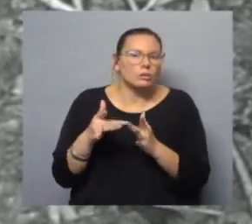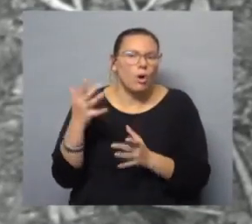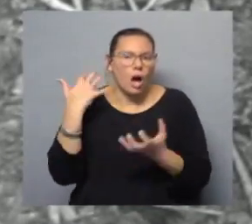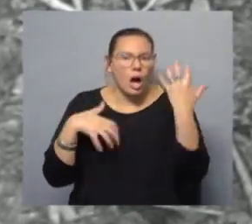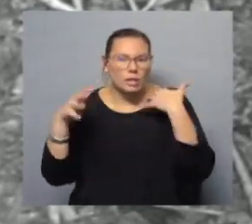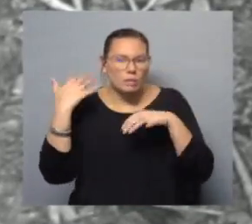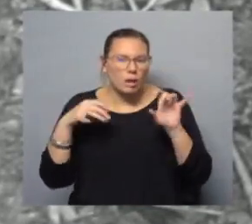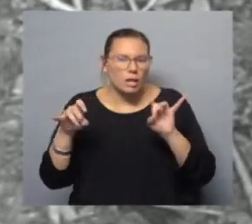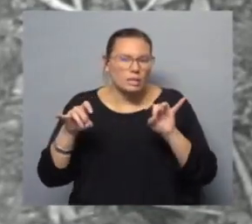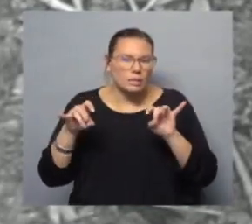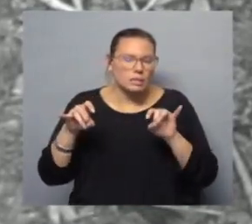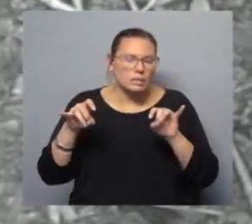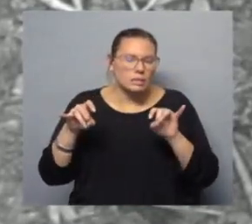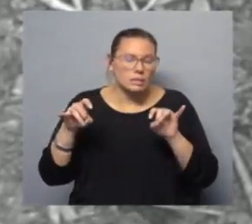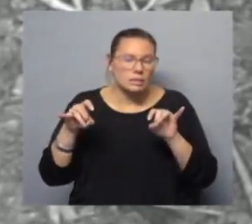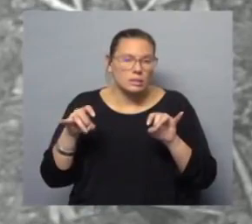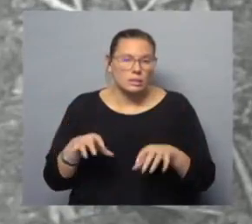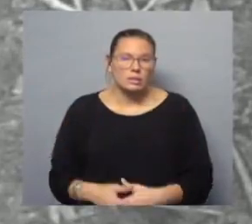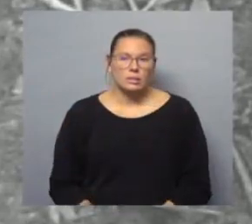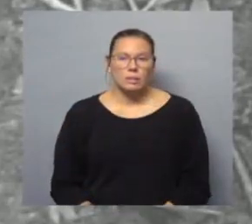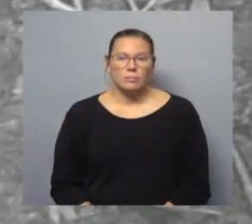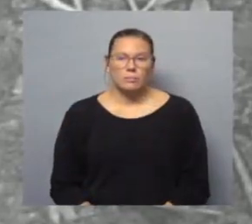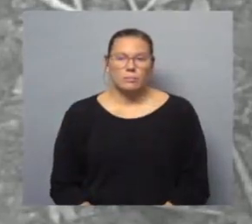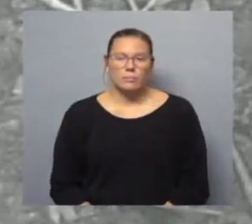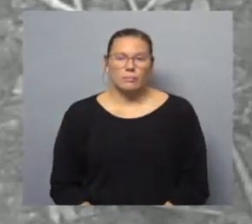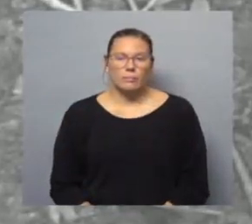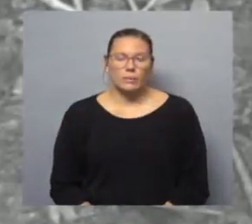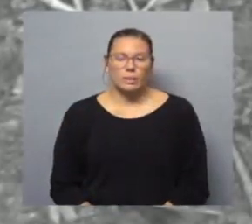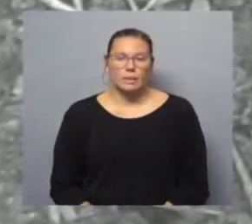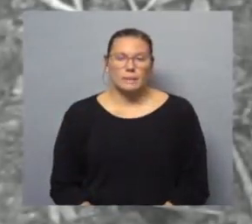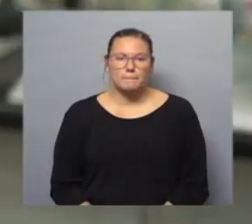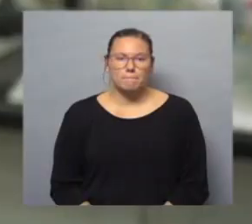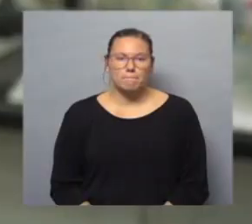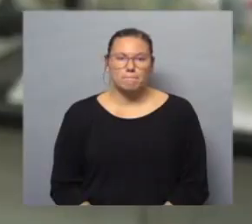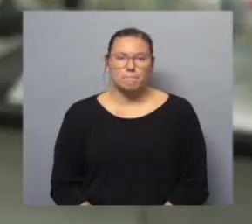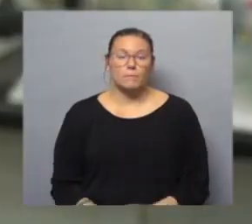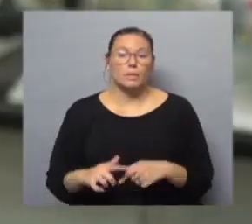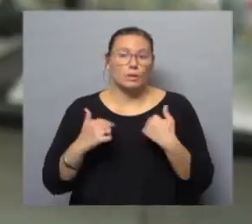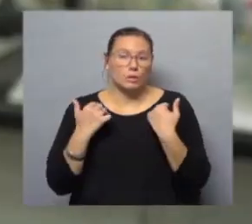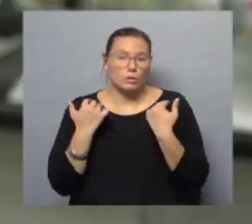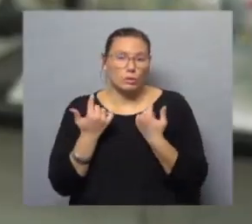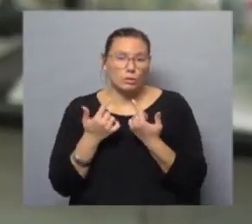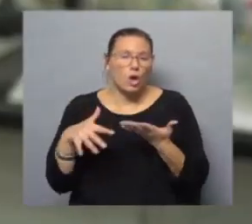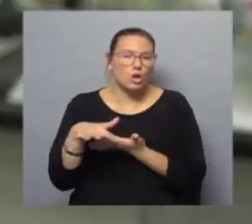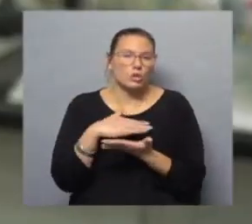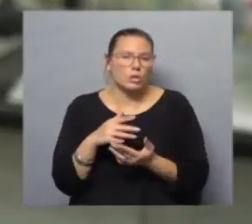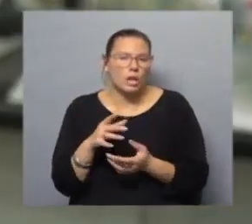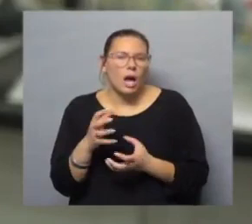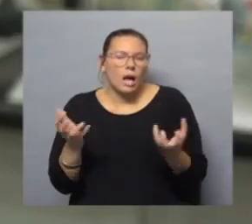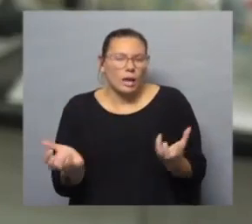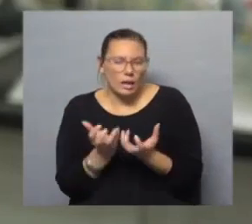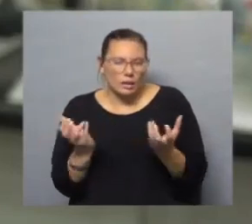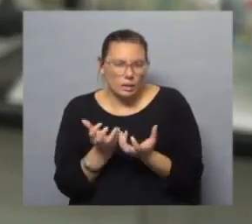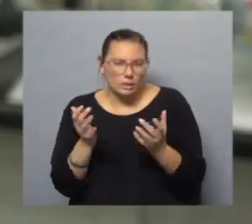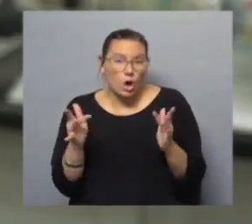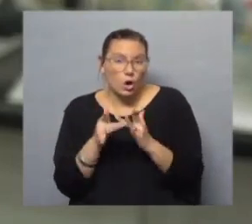silvestres. nosotros llamamos zonas calientes, ¿sí? Porque la